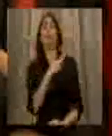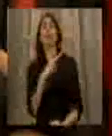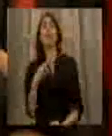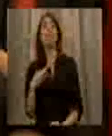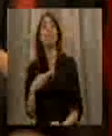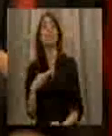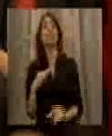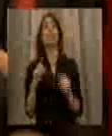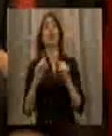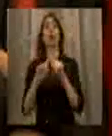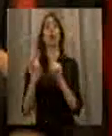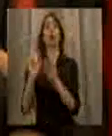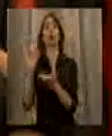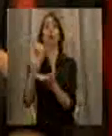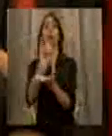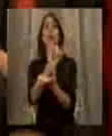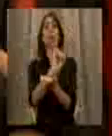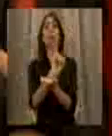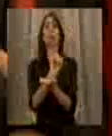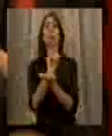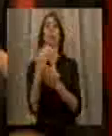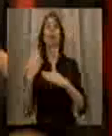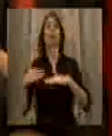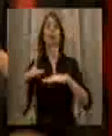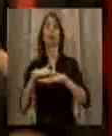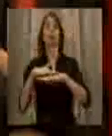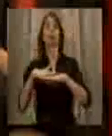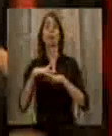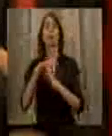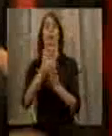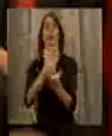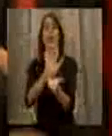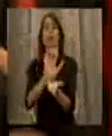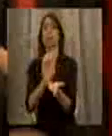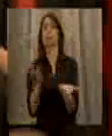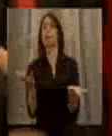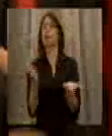otras instituciones fundamentales del Estado, como